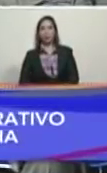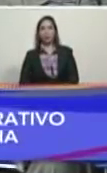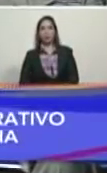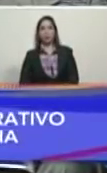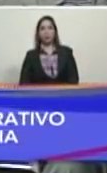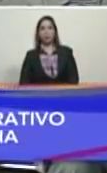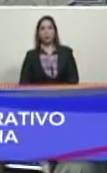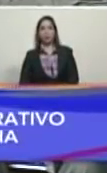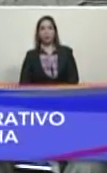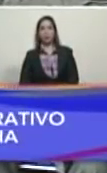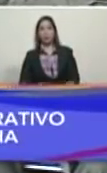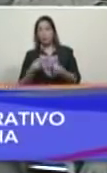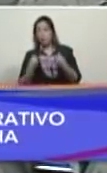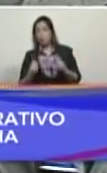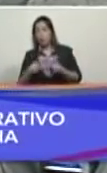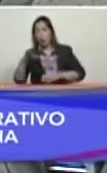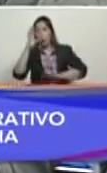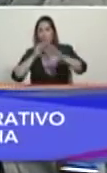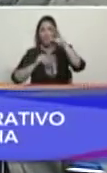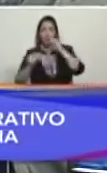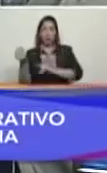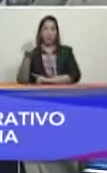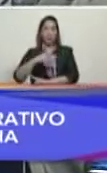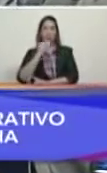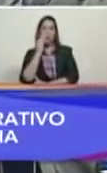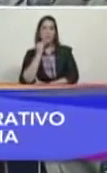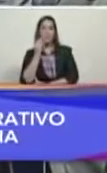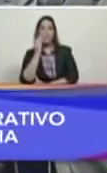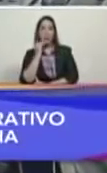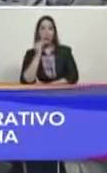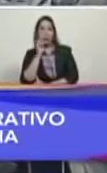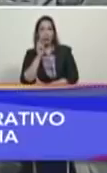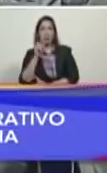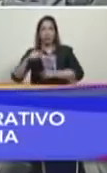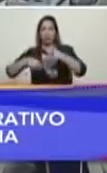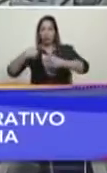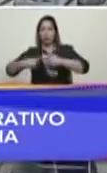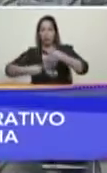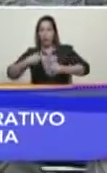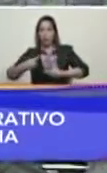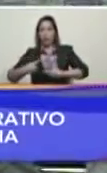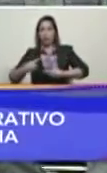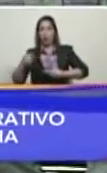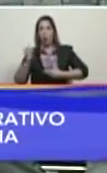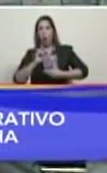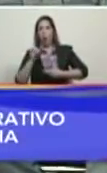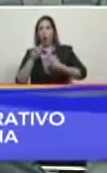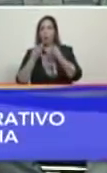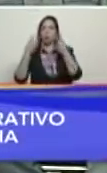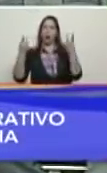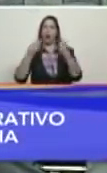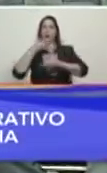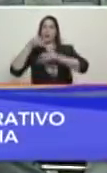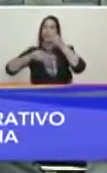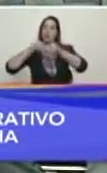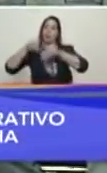porque uno aprende más de la experiencia diaria que de 1000 libros que pueda leer.